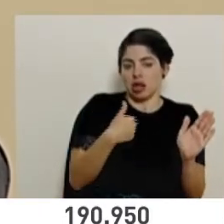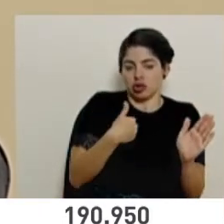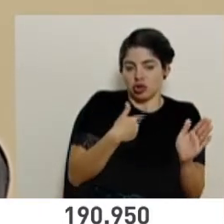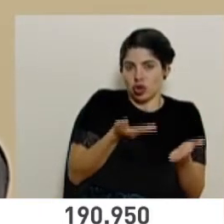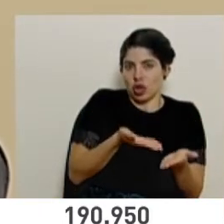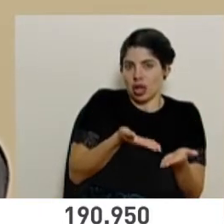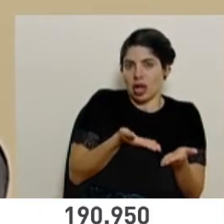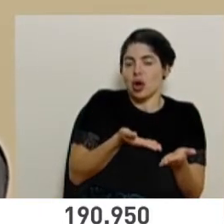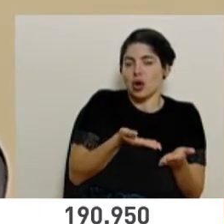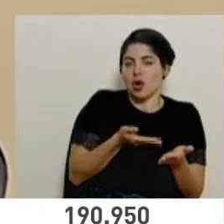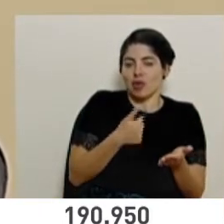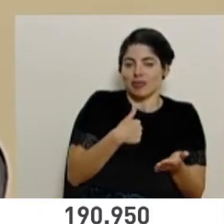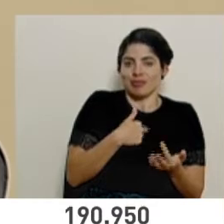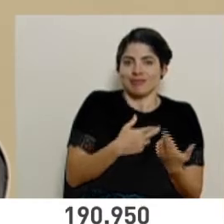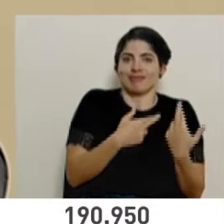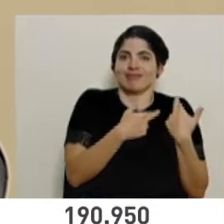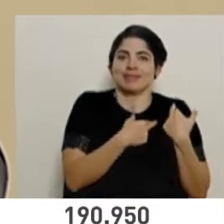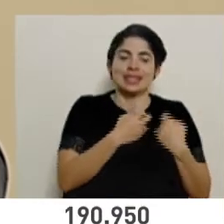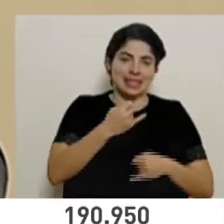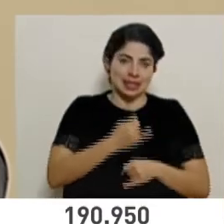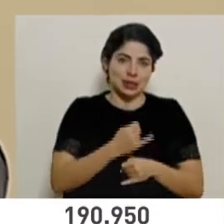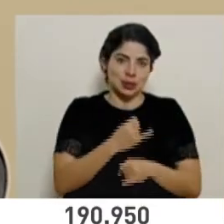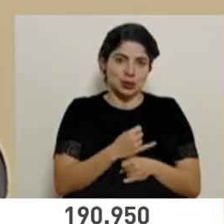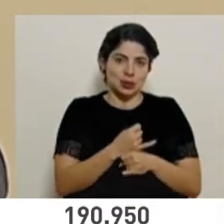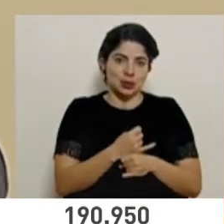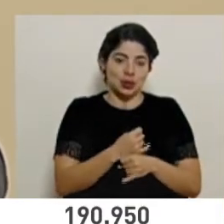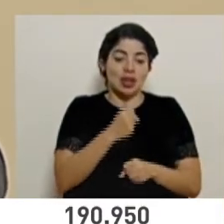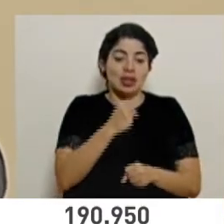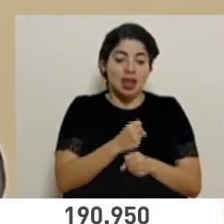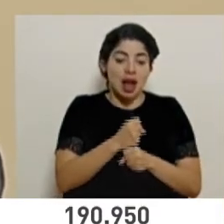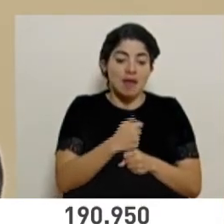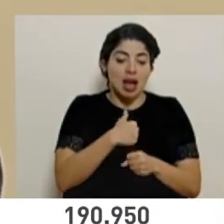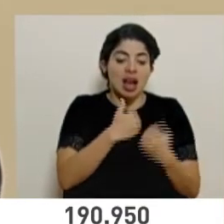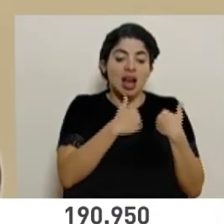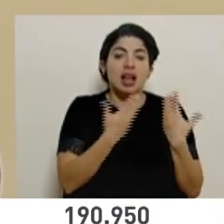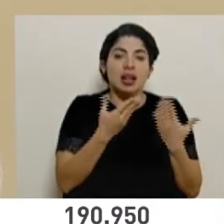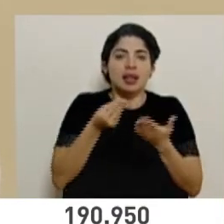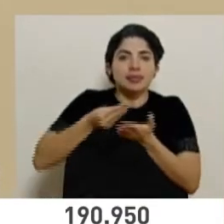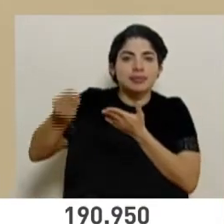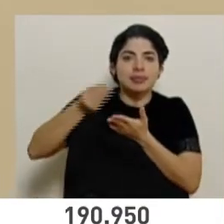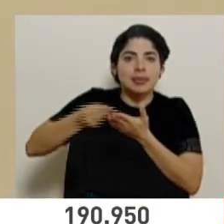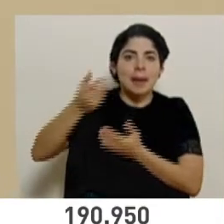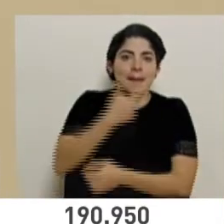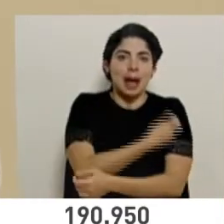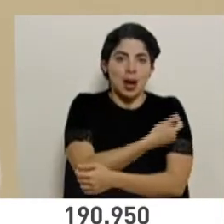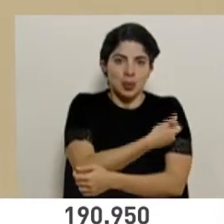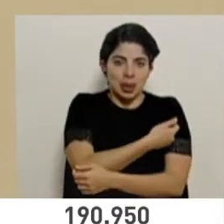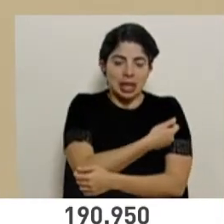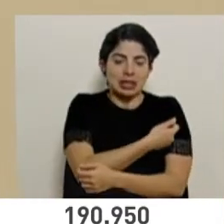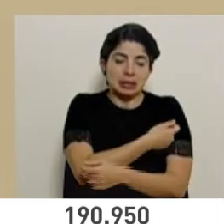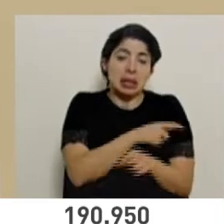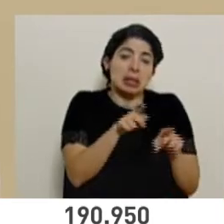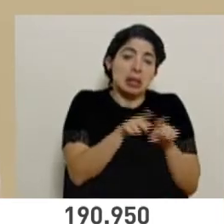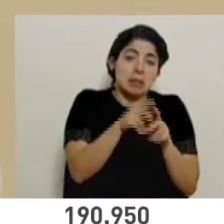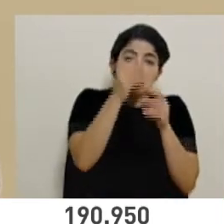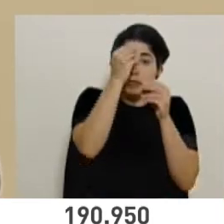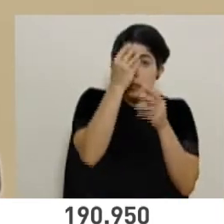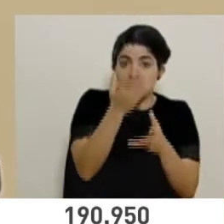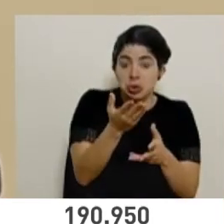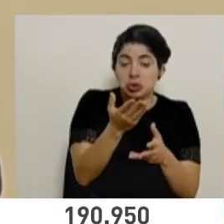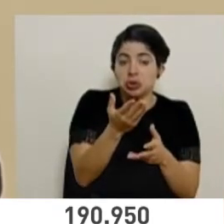como responsable de la institución que trabaja en la adquisición de las vacunas, y también sobre datos que